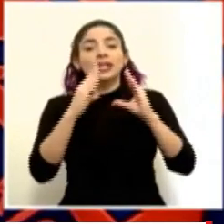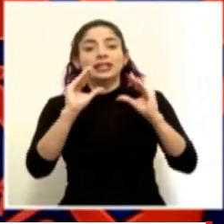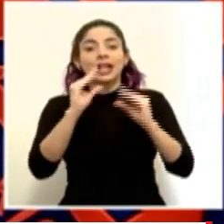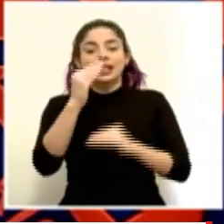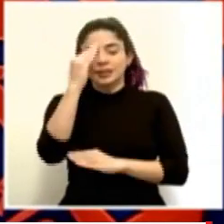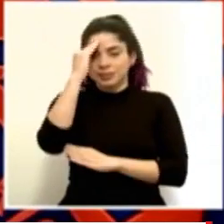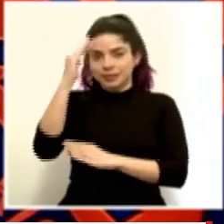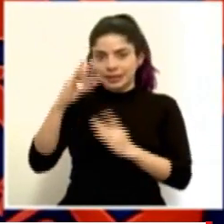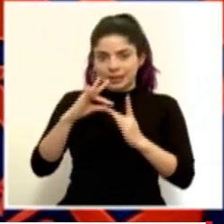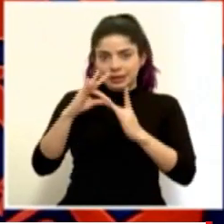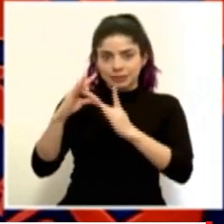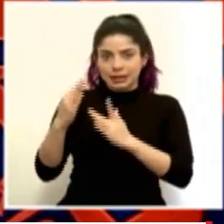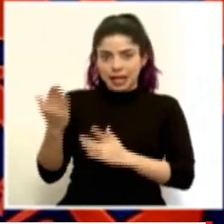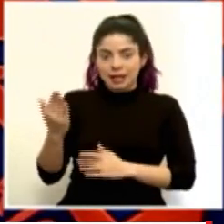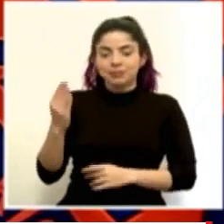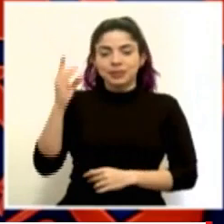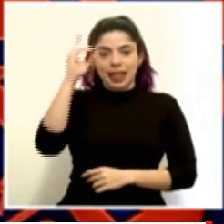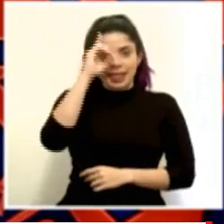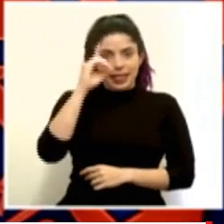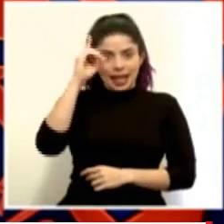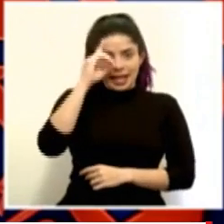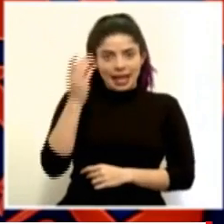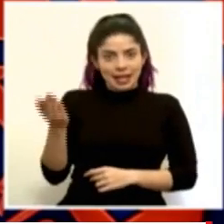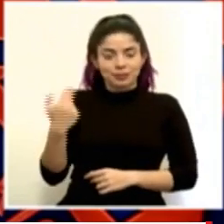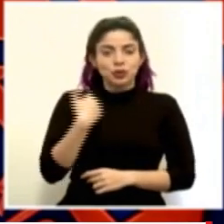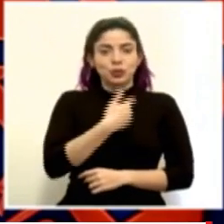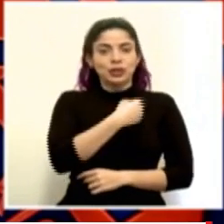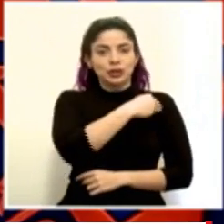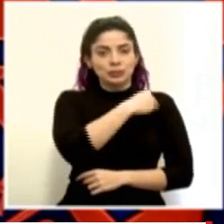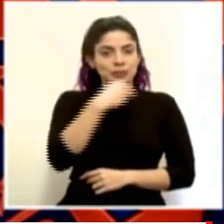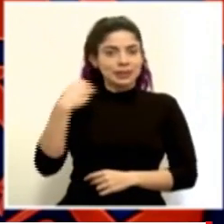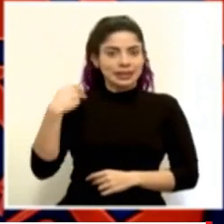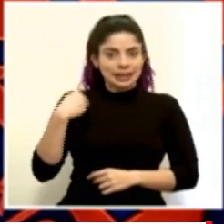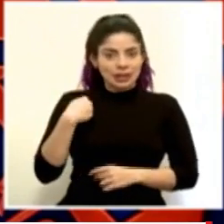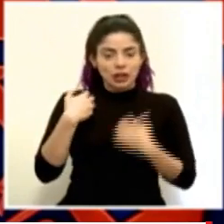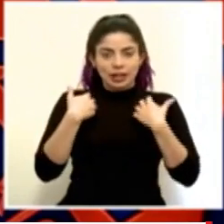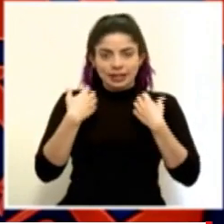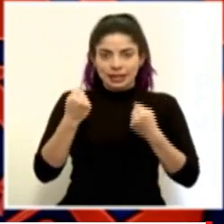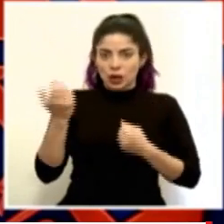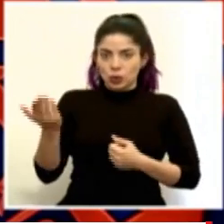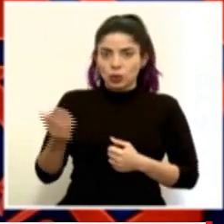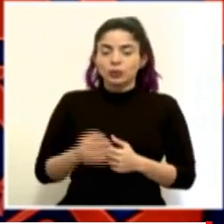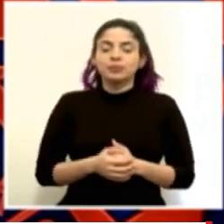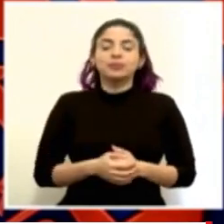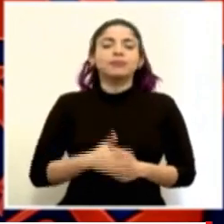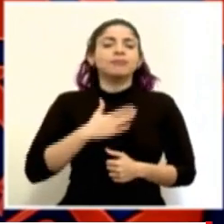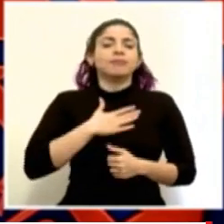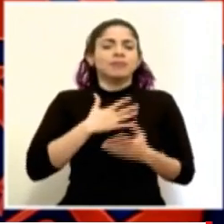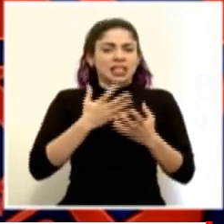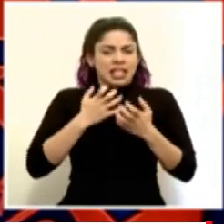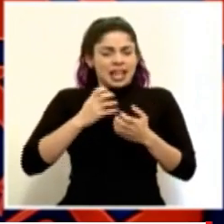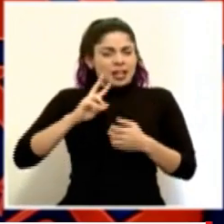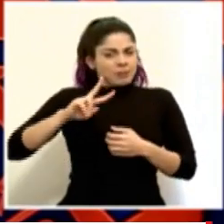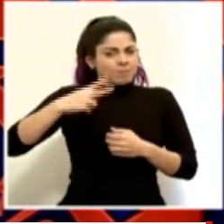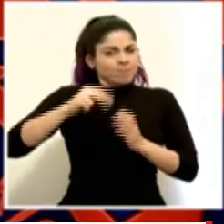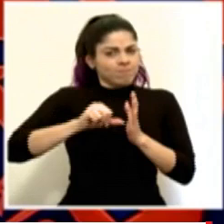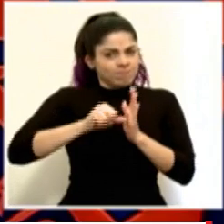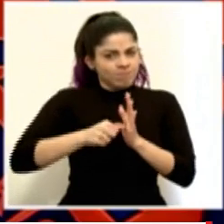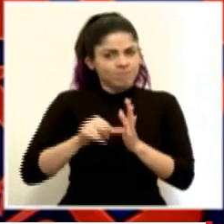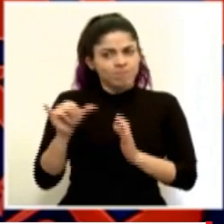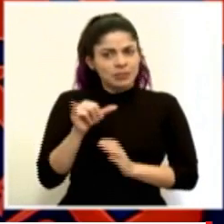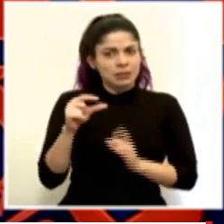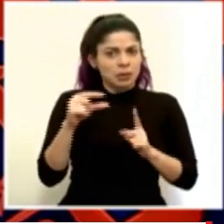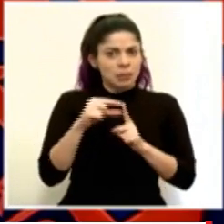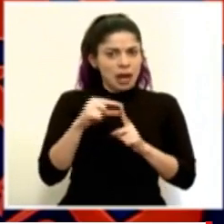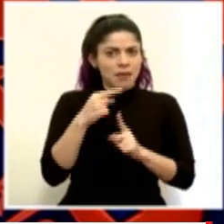saludo especial a don Daniel Salas, nuestro ministro de Salud. Quisiera reforzar las palabras